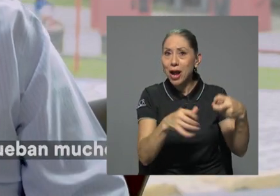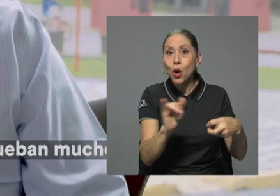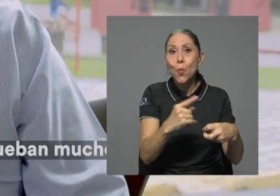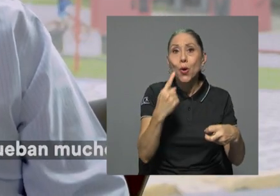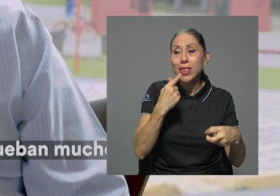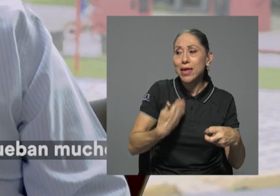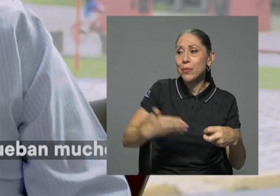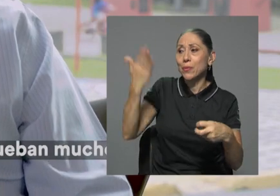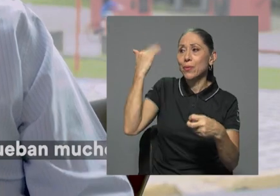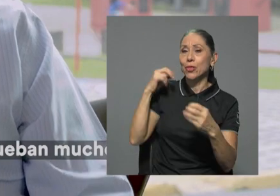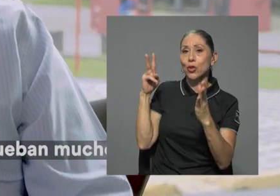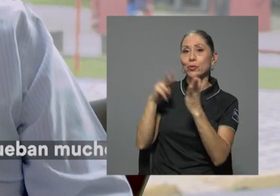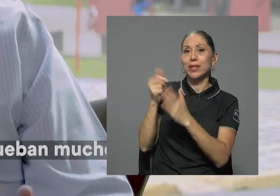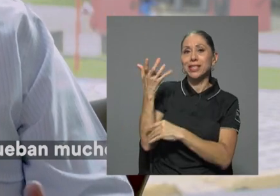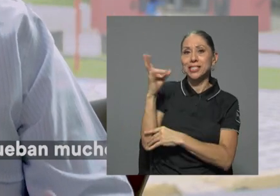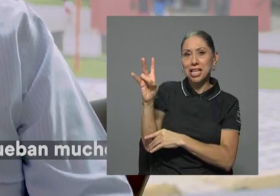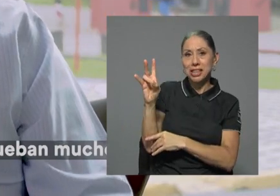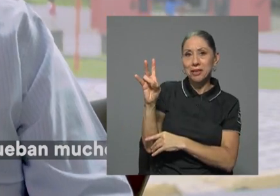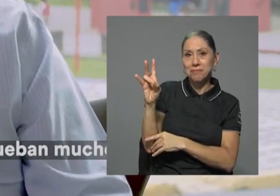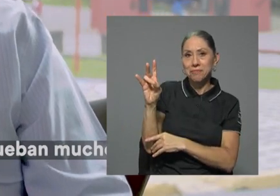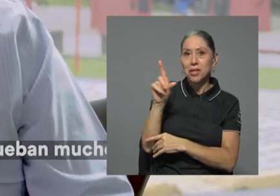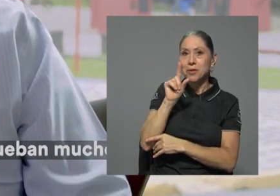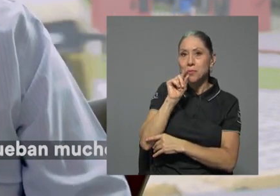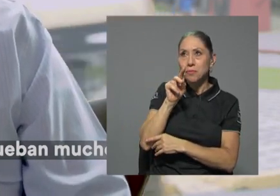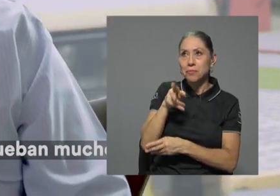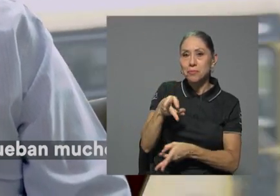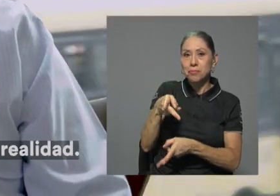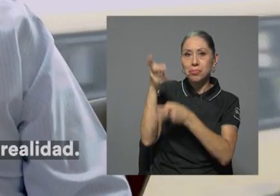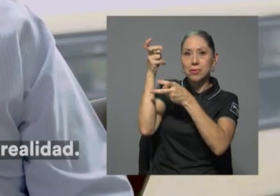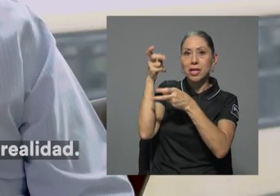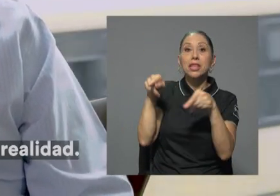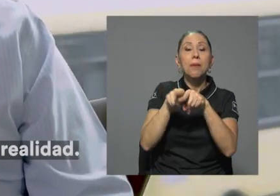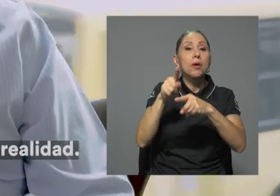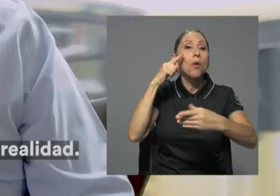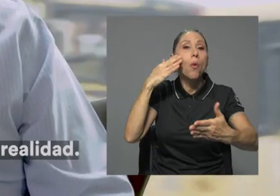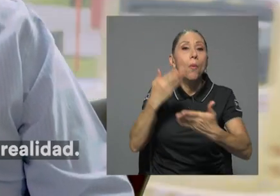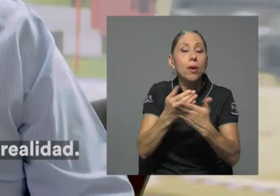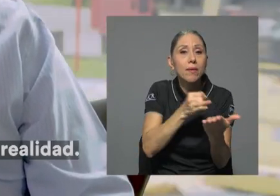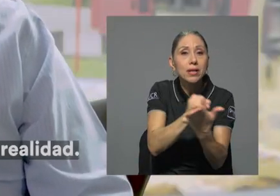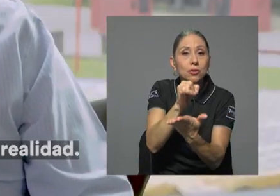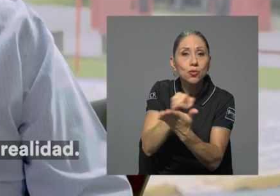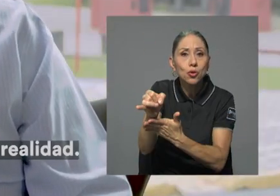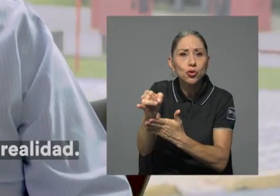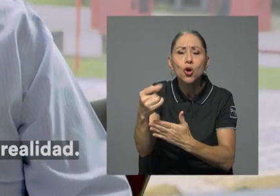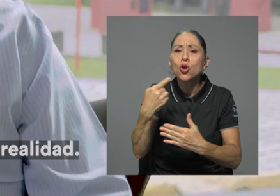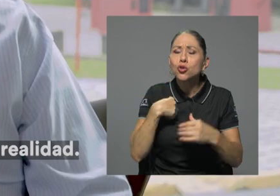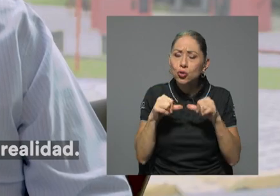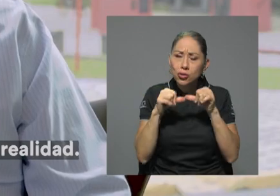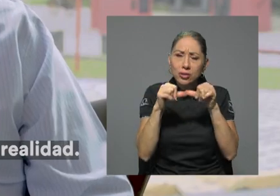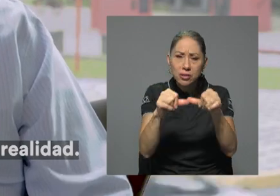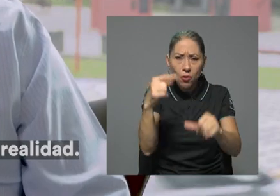17 con muchos estudios sigo pensando qué